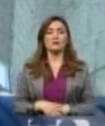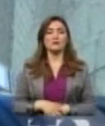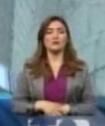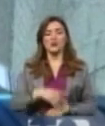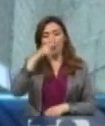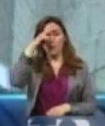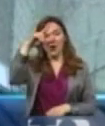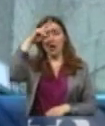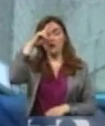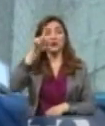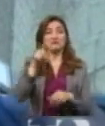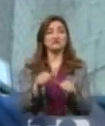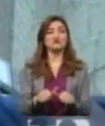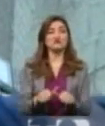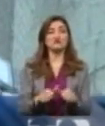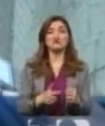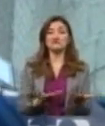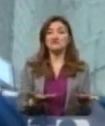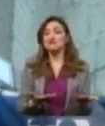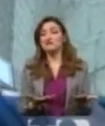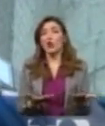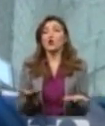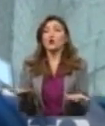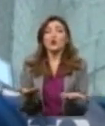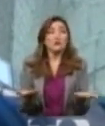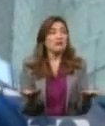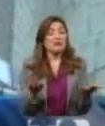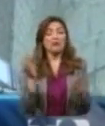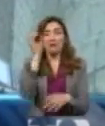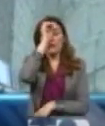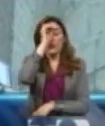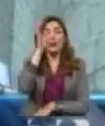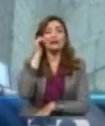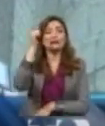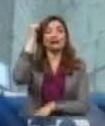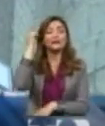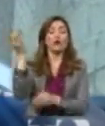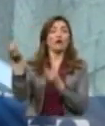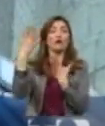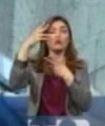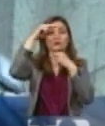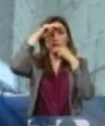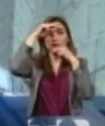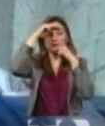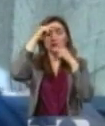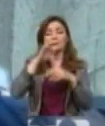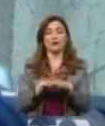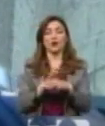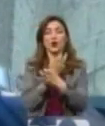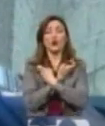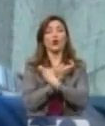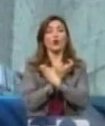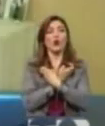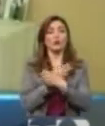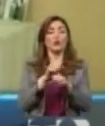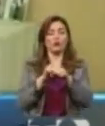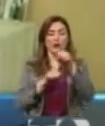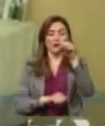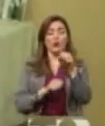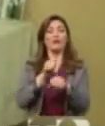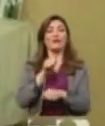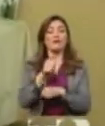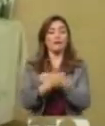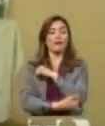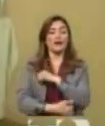estado de méxico pero de nuevo no llegamos a saber más que hasta que les pusieron una noticia que encontraron el cuerpo y alison la